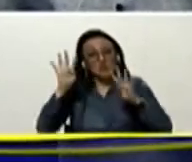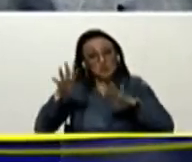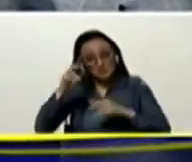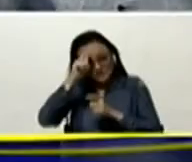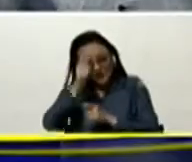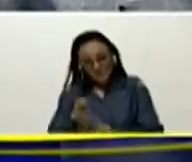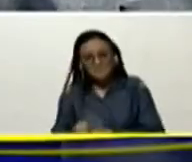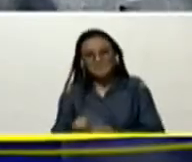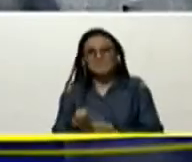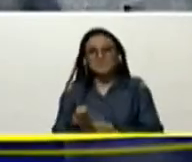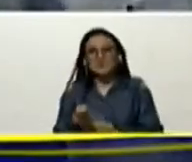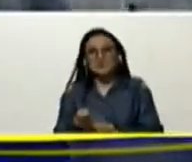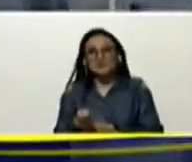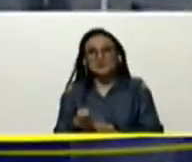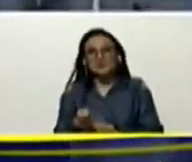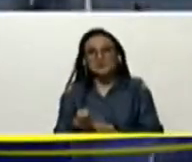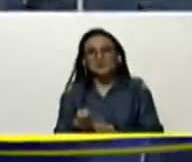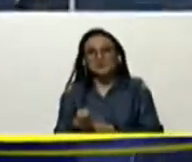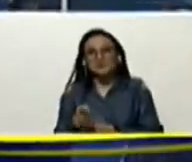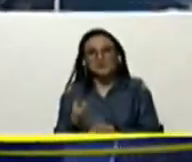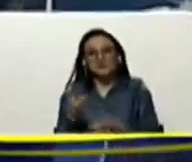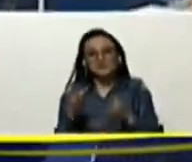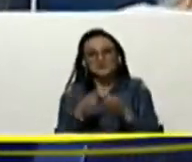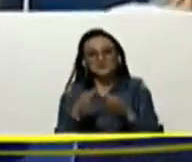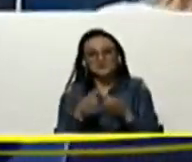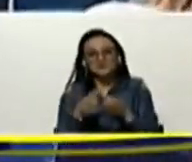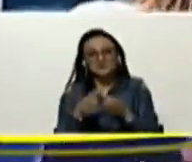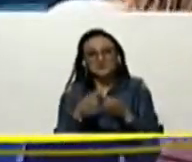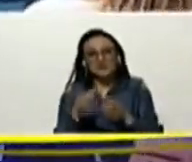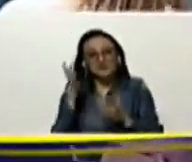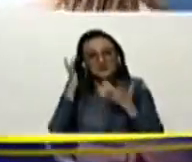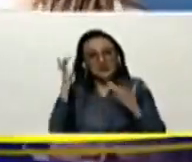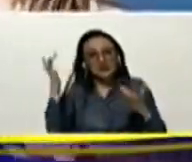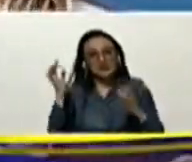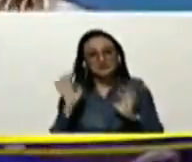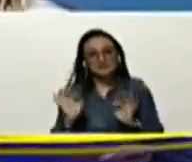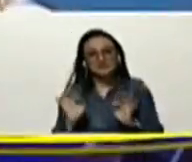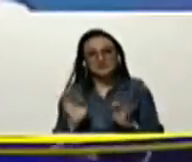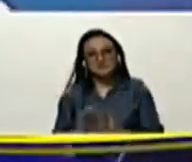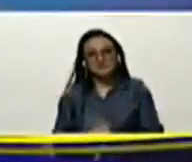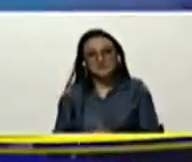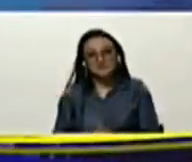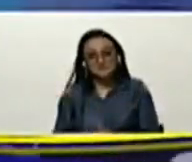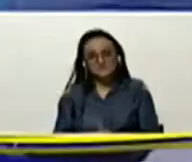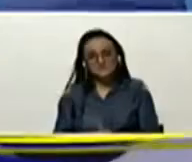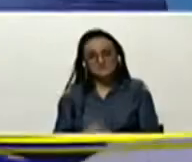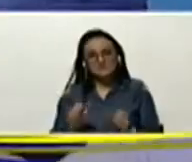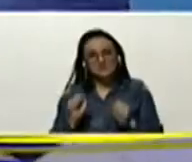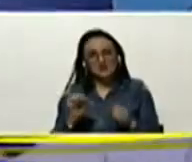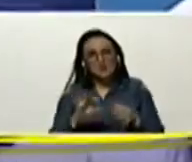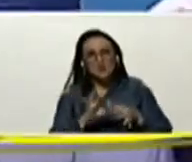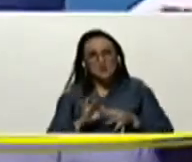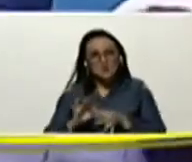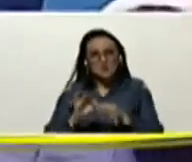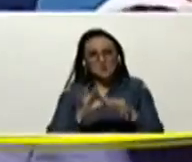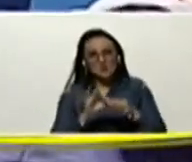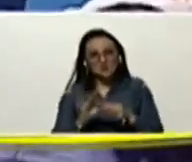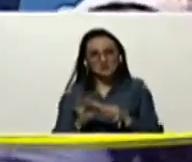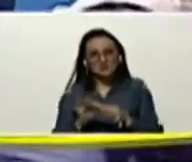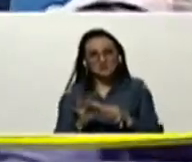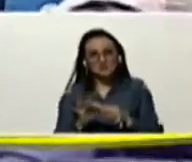y respeto a punto de coraje e inteligencia. La valentía, la unión de